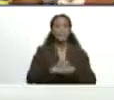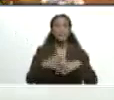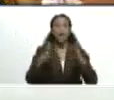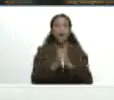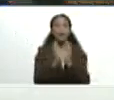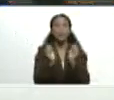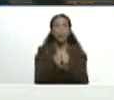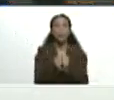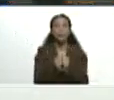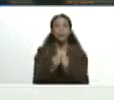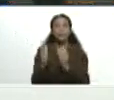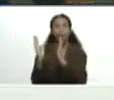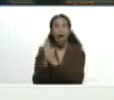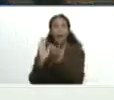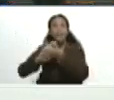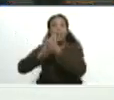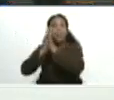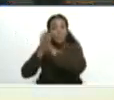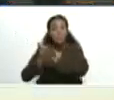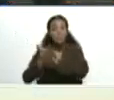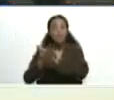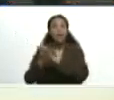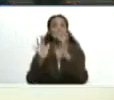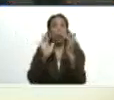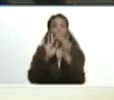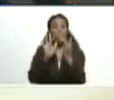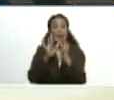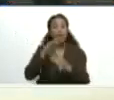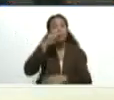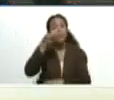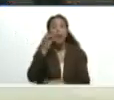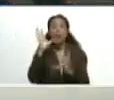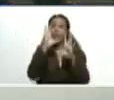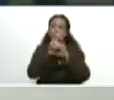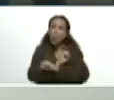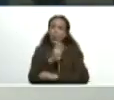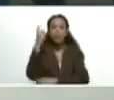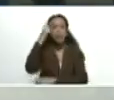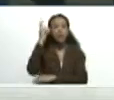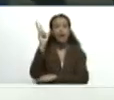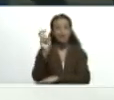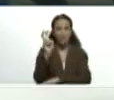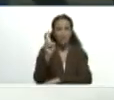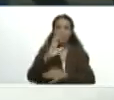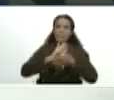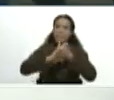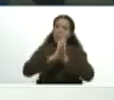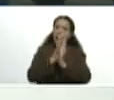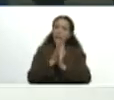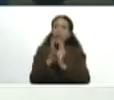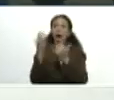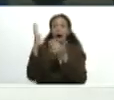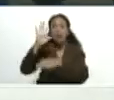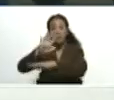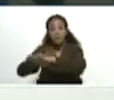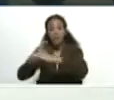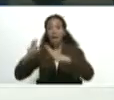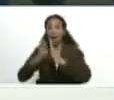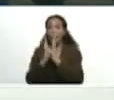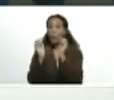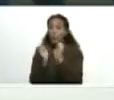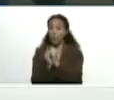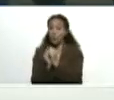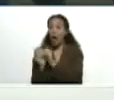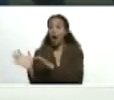Y ahora ya para ir culminando esta tarde-noche del viernes, vámonos directo